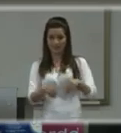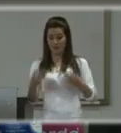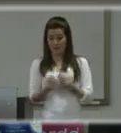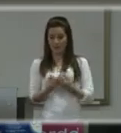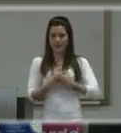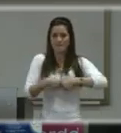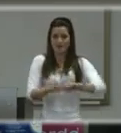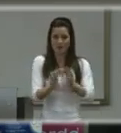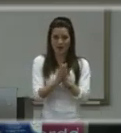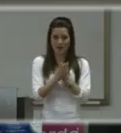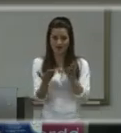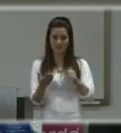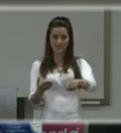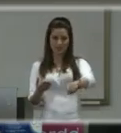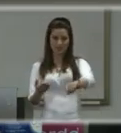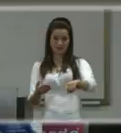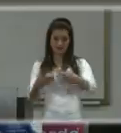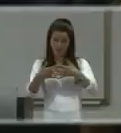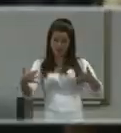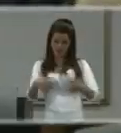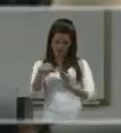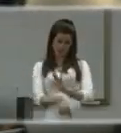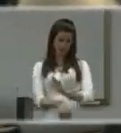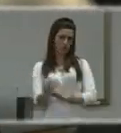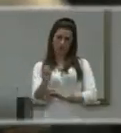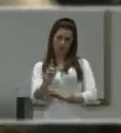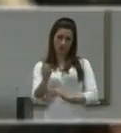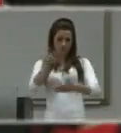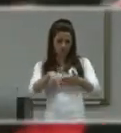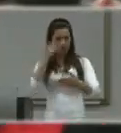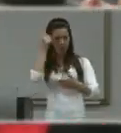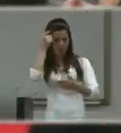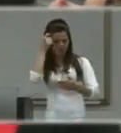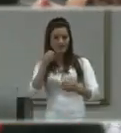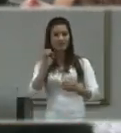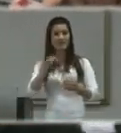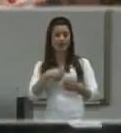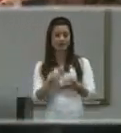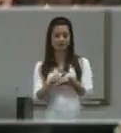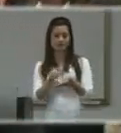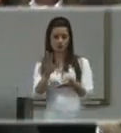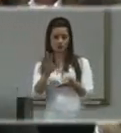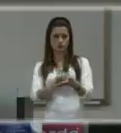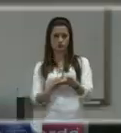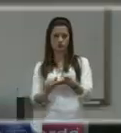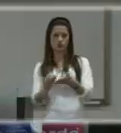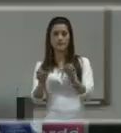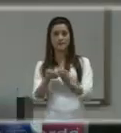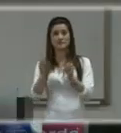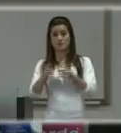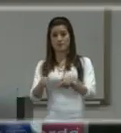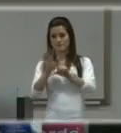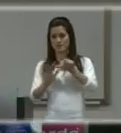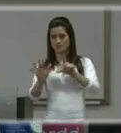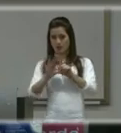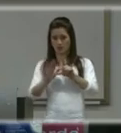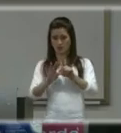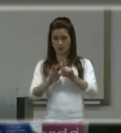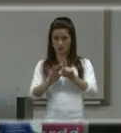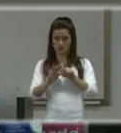para que fuera de fácil lectura y en braille, y también está el video en lengua de señas colombiana